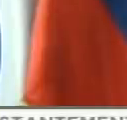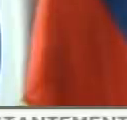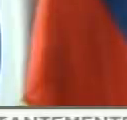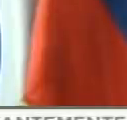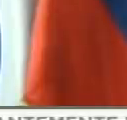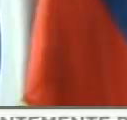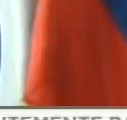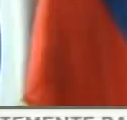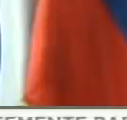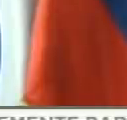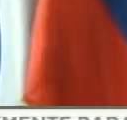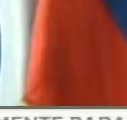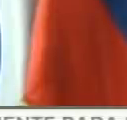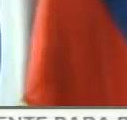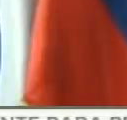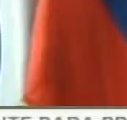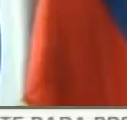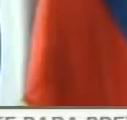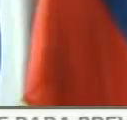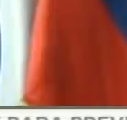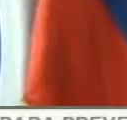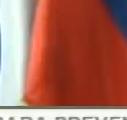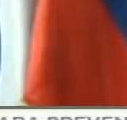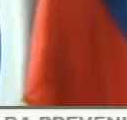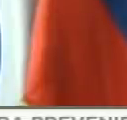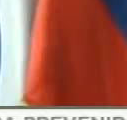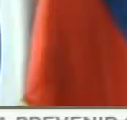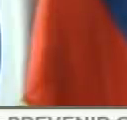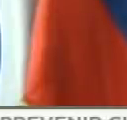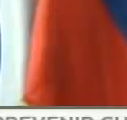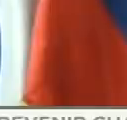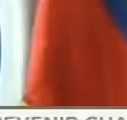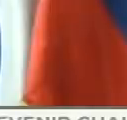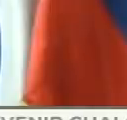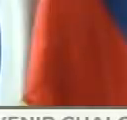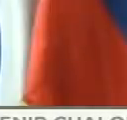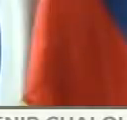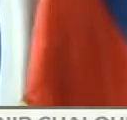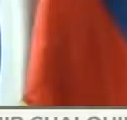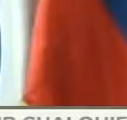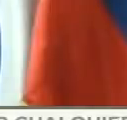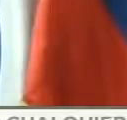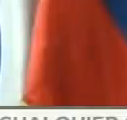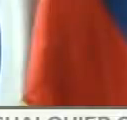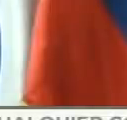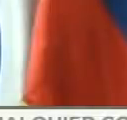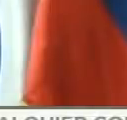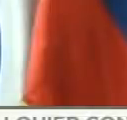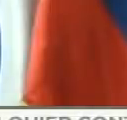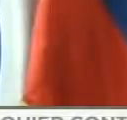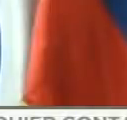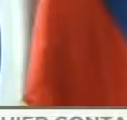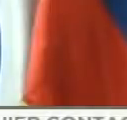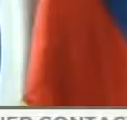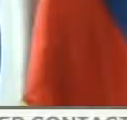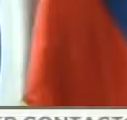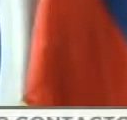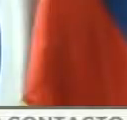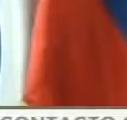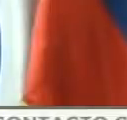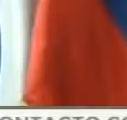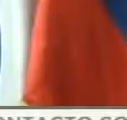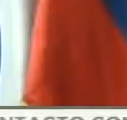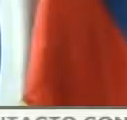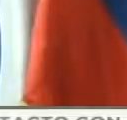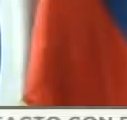Dicho esto, como dije inicialmente, explicamos que el día de ayer presentamos un